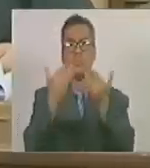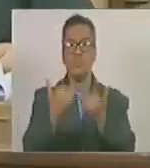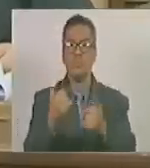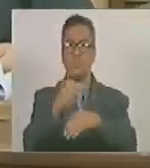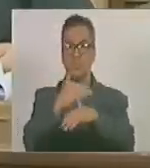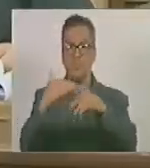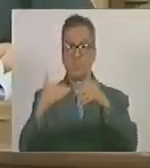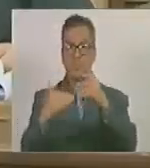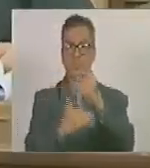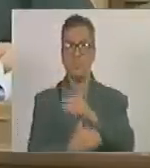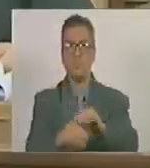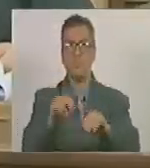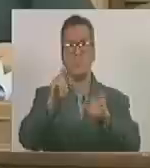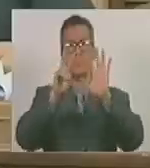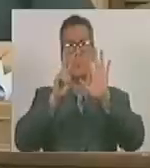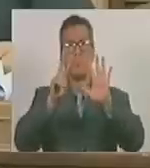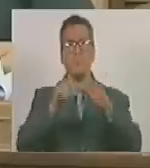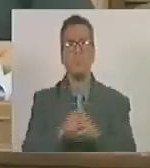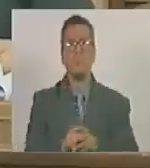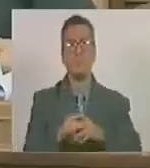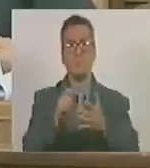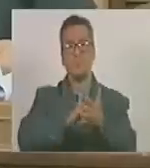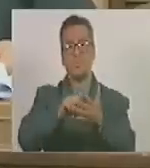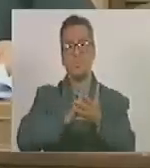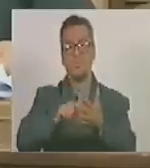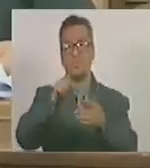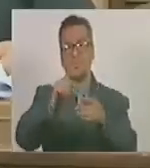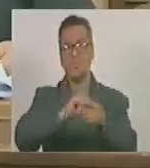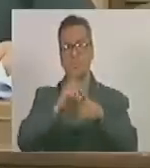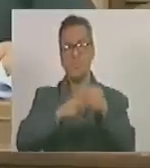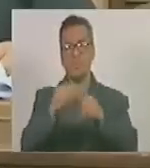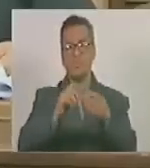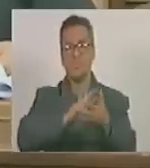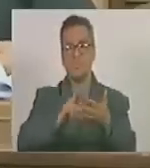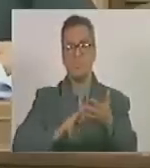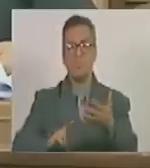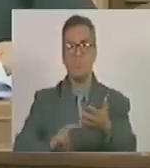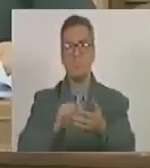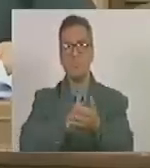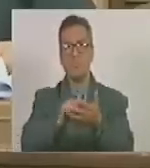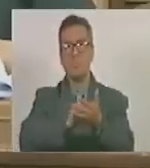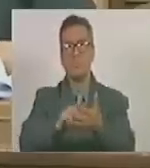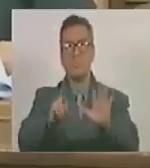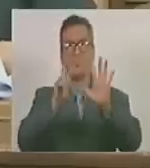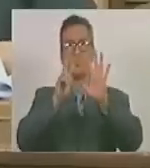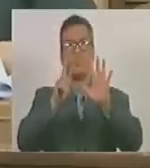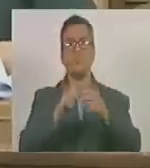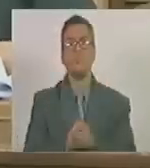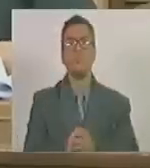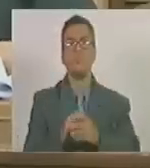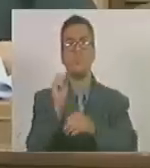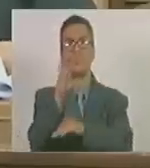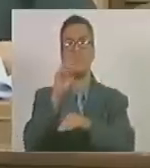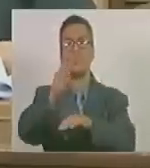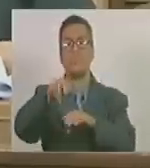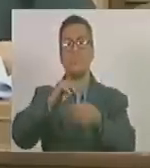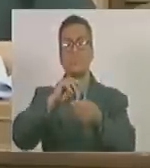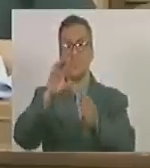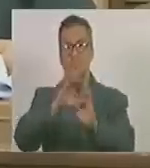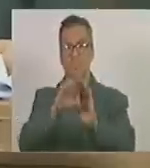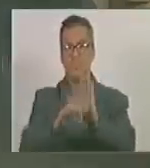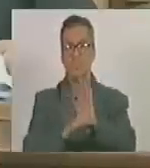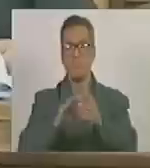pasa a ser el artículo 7, quedando redactado de la siguiente manera. Artículo 7. La Asamblea